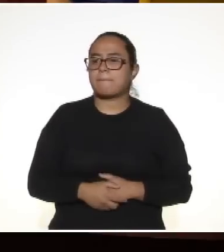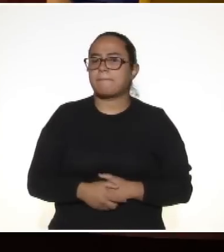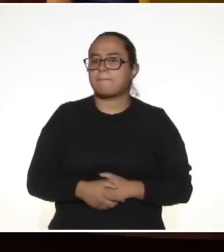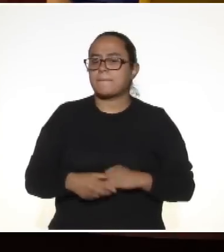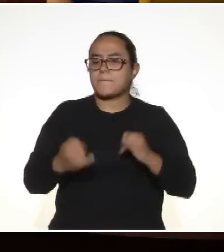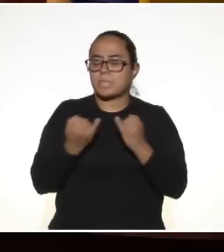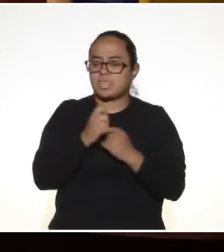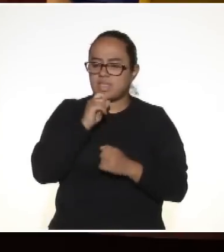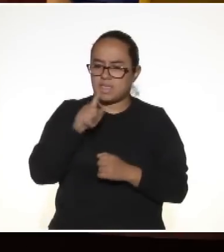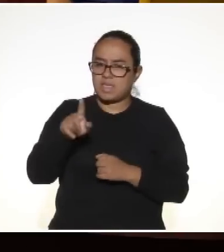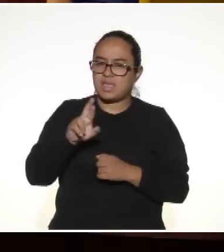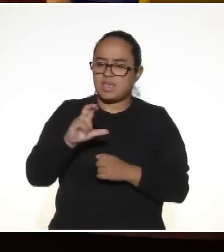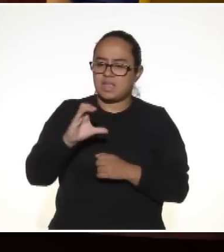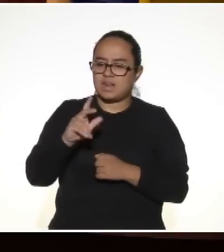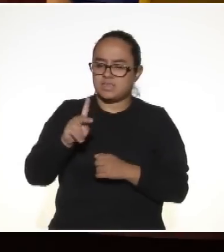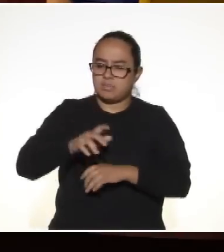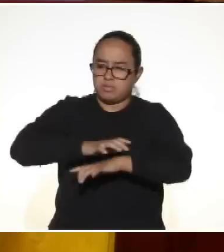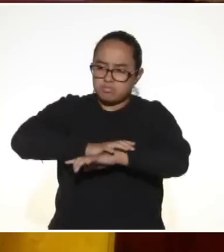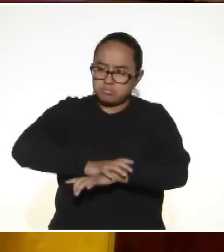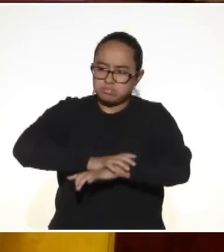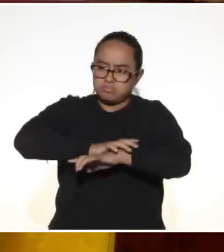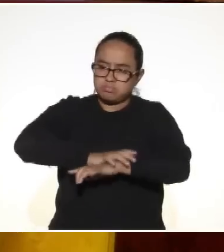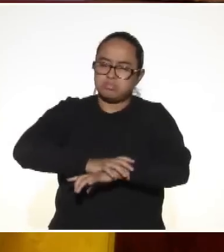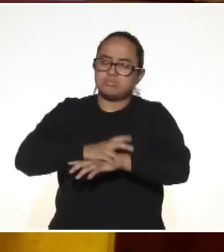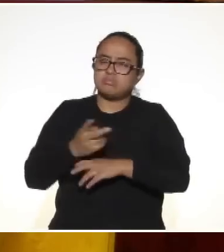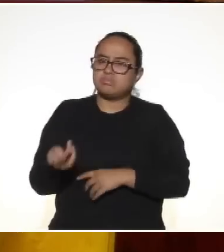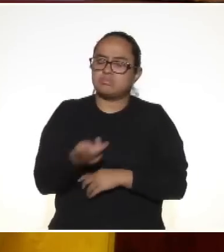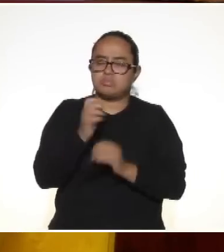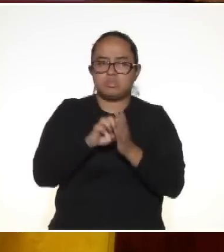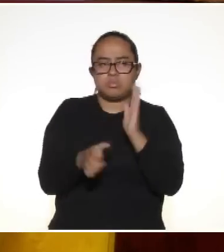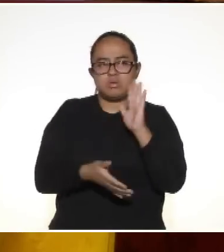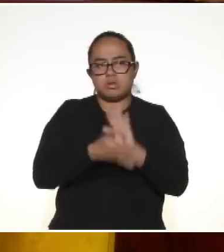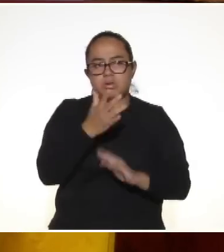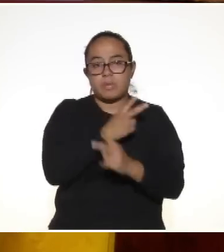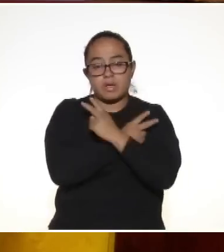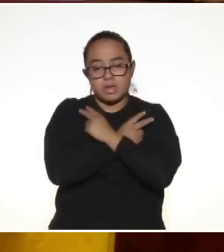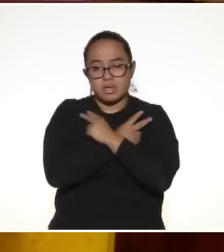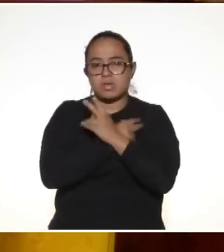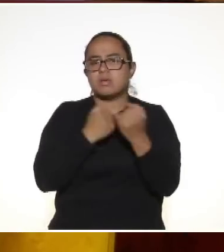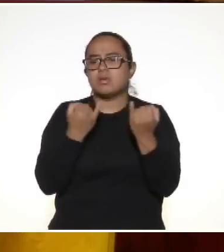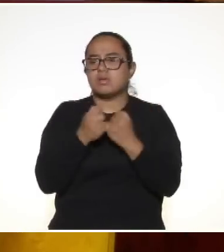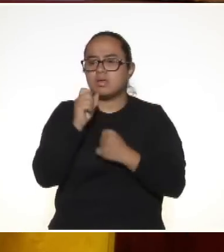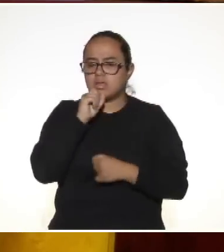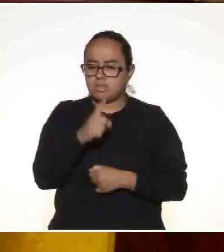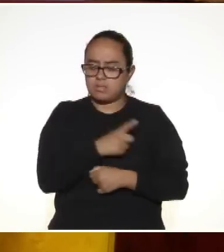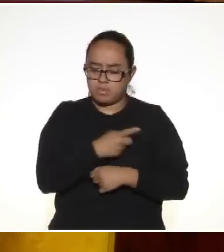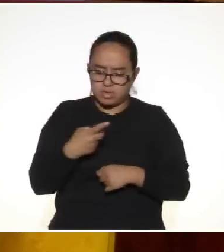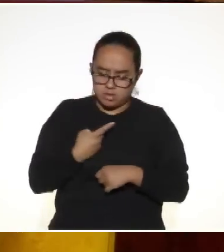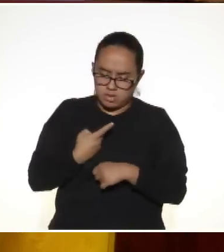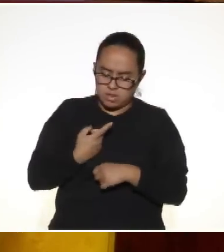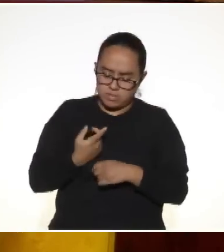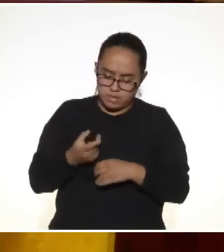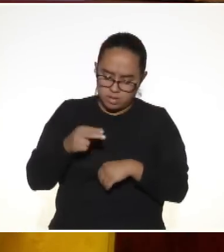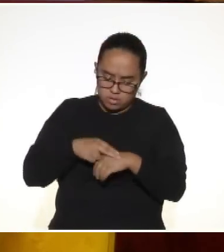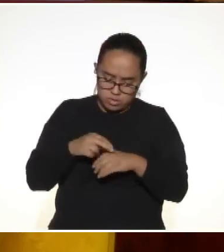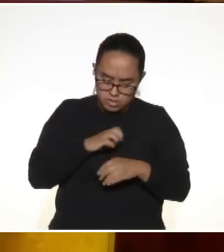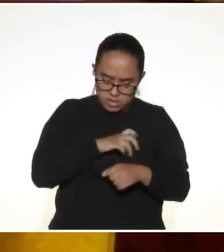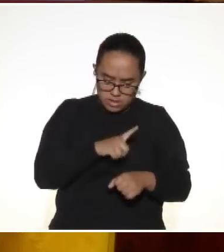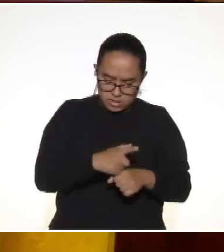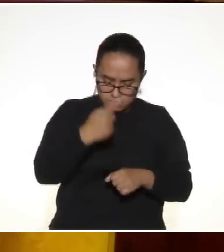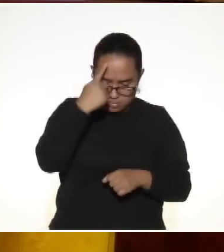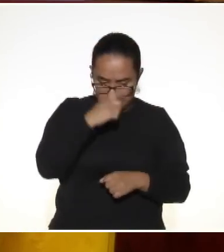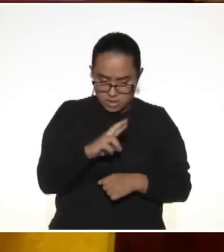respecto al RCP que estábamos hablando, Juan pregunta, cuando salimos de vacaciones, ¿también debemos llevar equipos médicos especiales como para